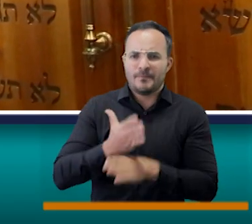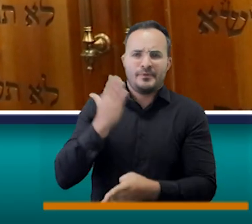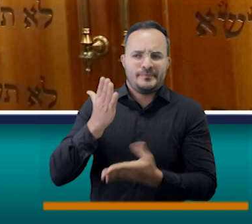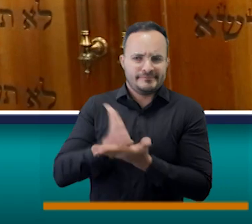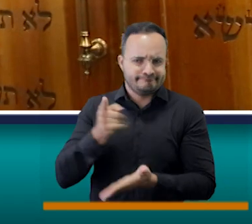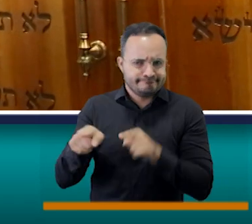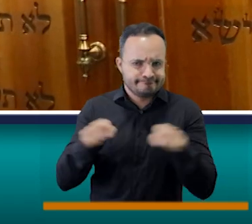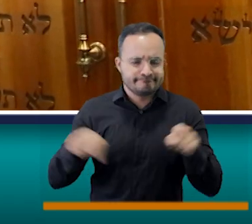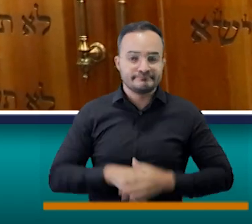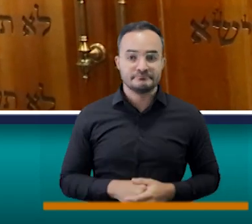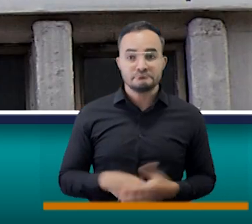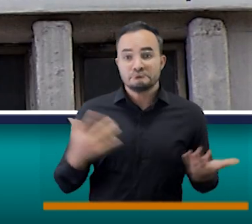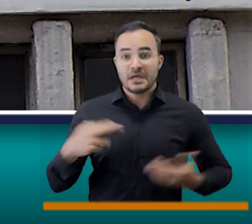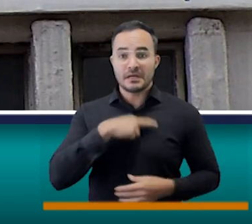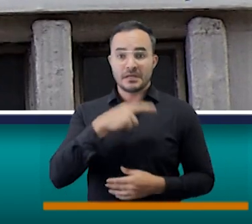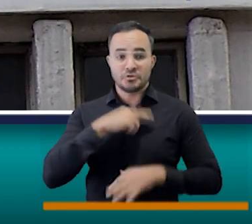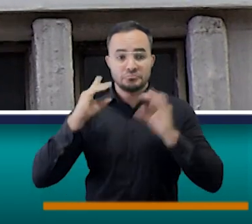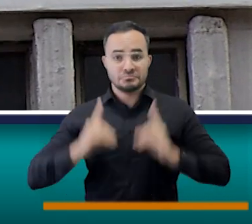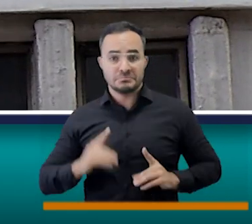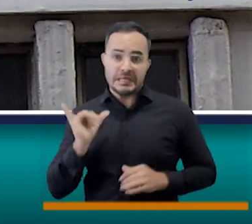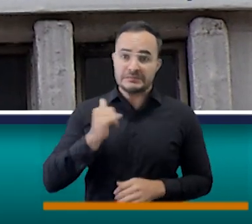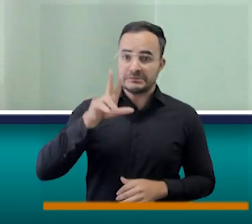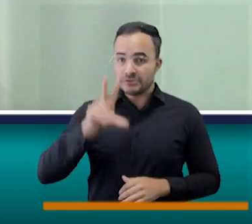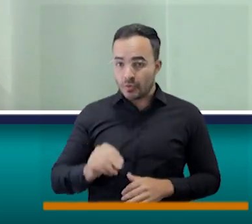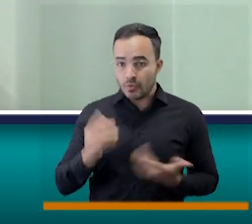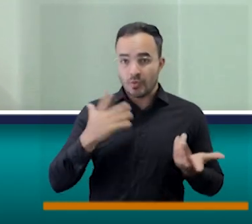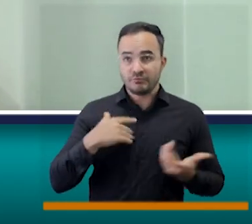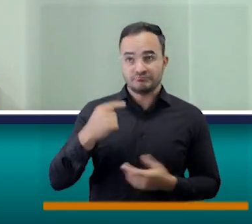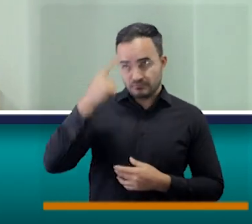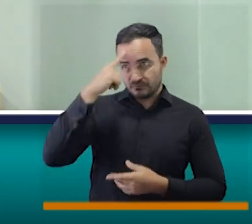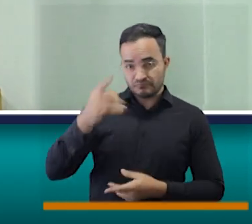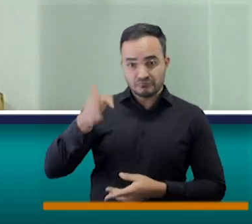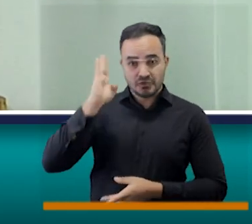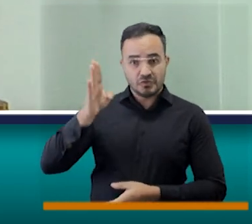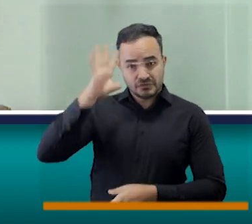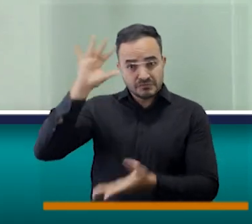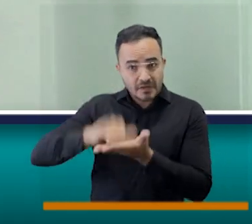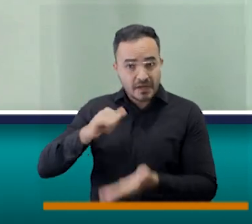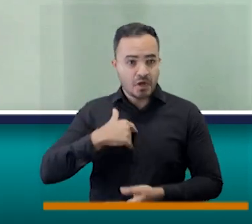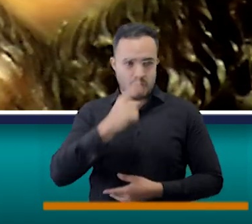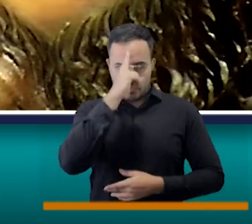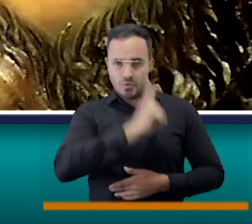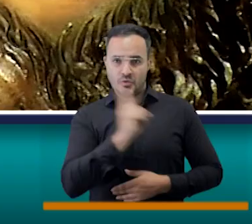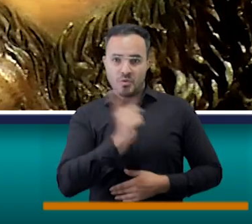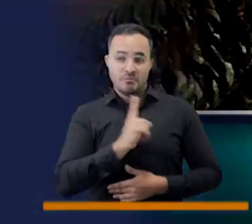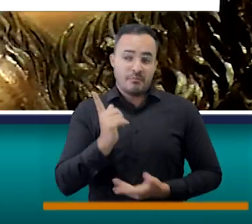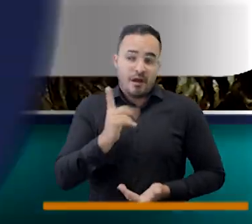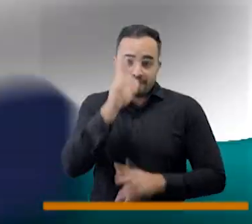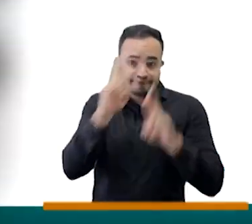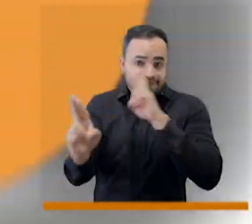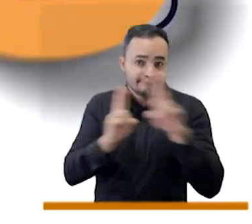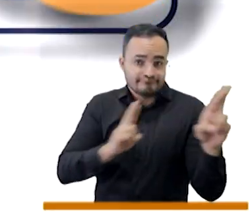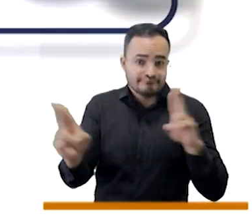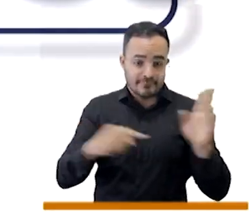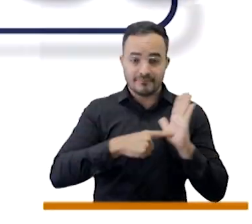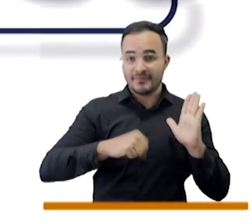La libertad religiosa, un derecho que debe hacerse respetar para creyentes y no creyentes.